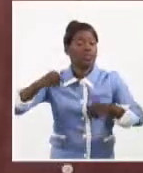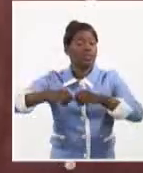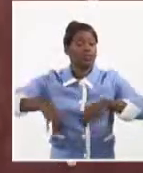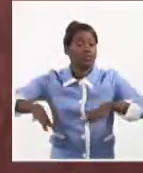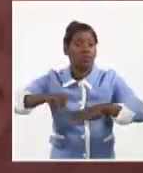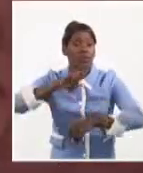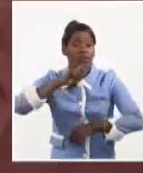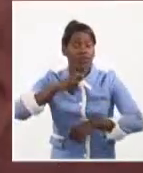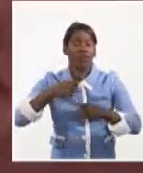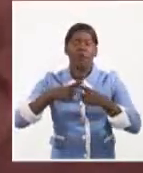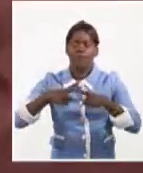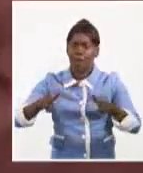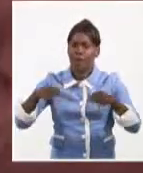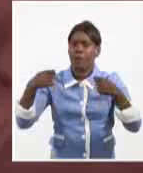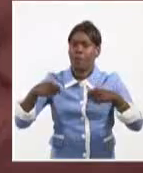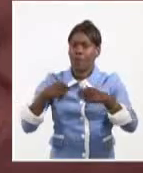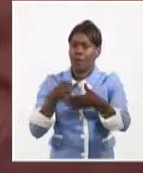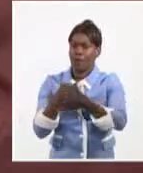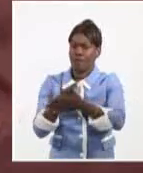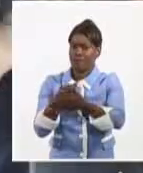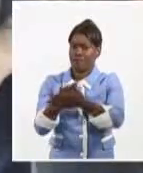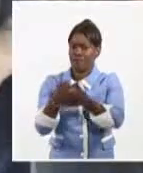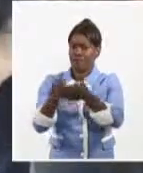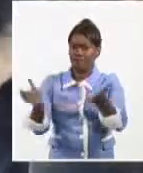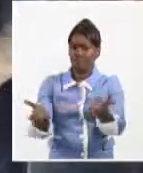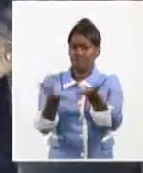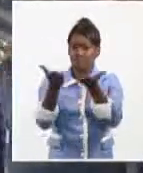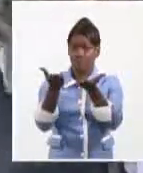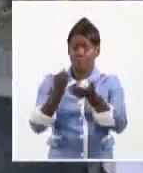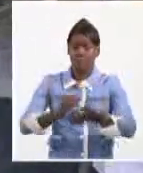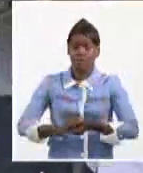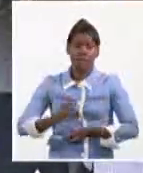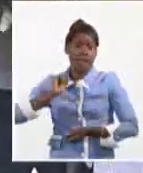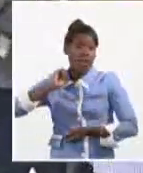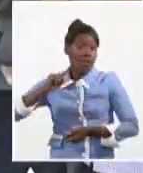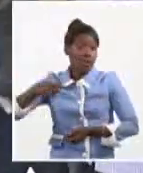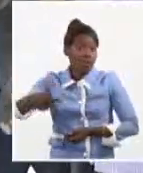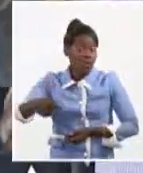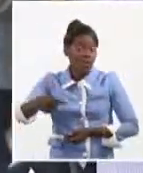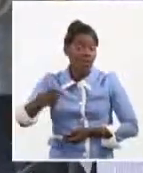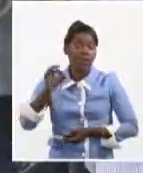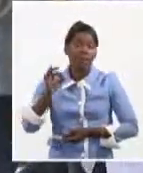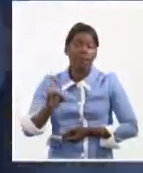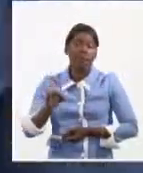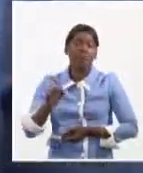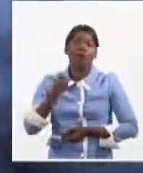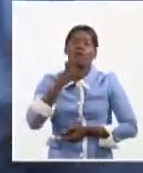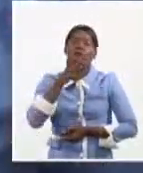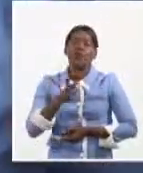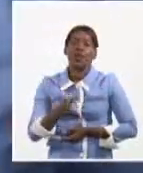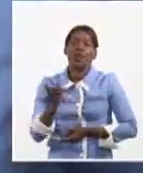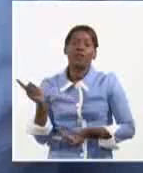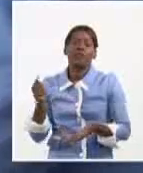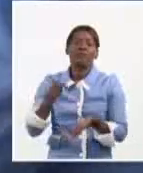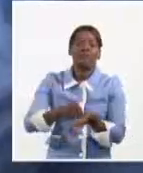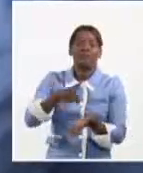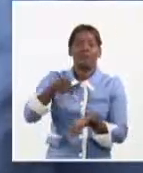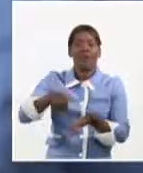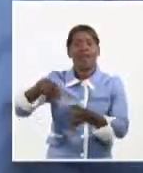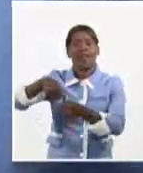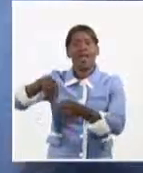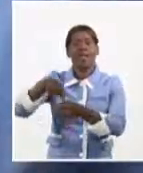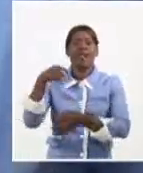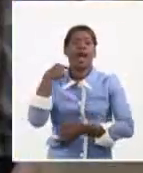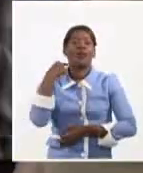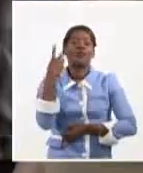En 2024 se cumplirán 30 años de la última visita de Fidel a la isla, 30 años de haberse celebrado aquí por única vez el acto